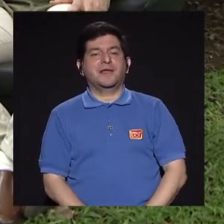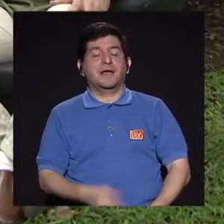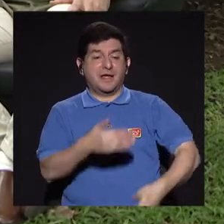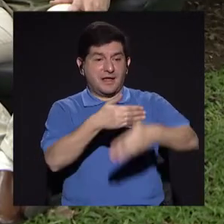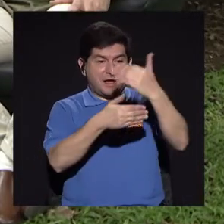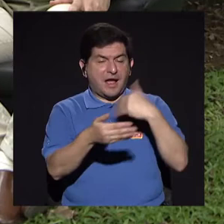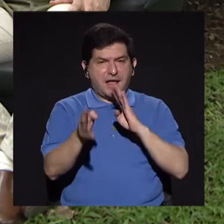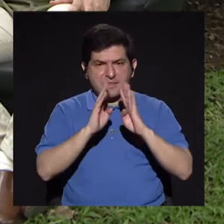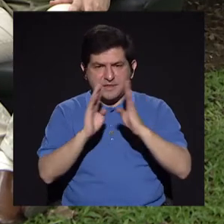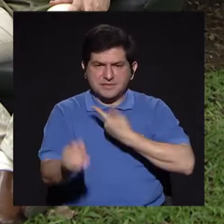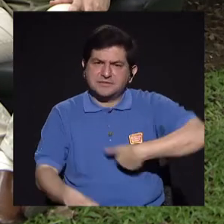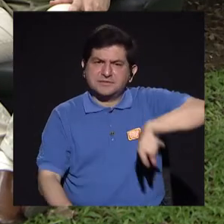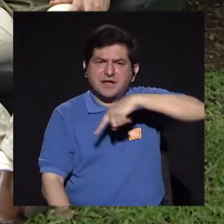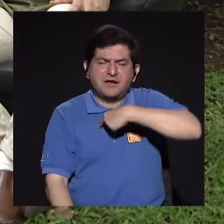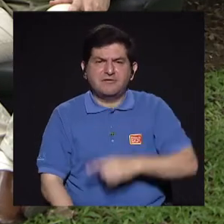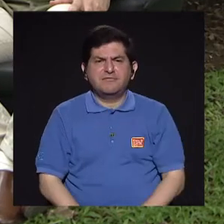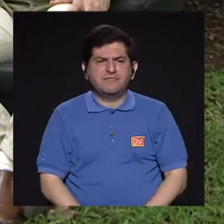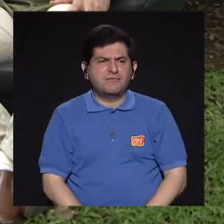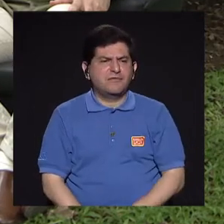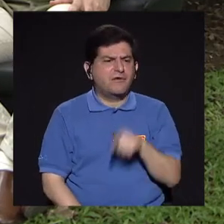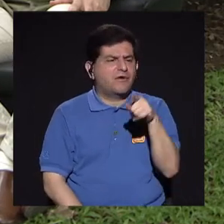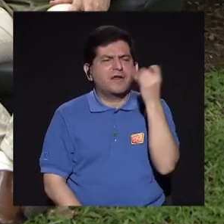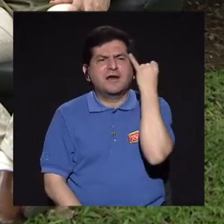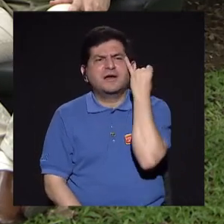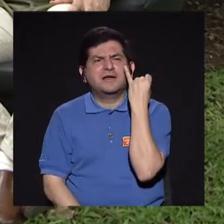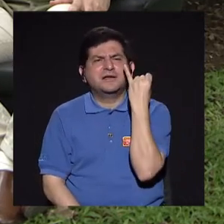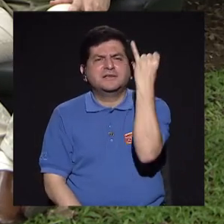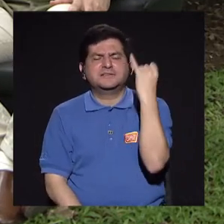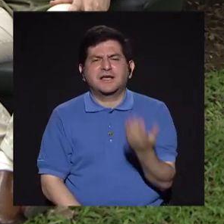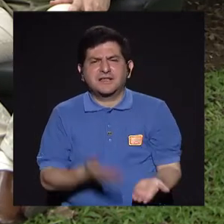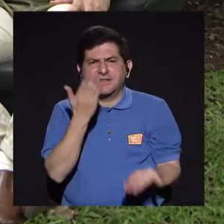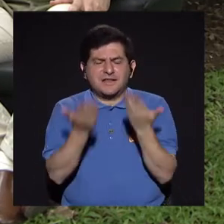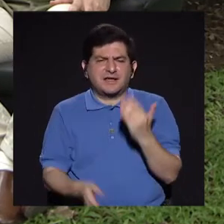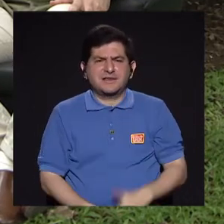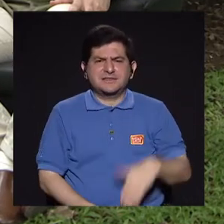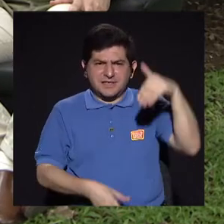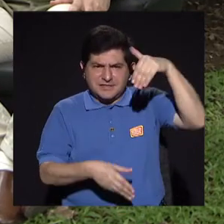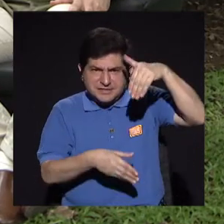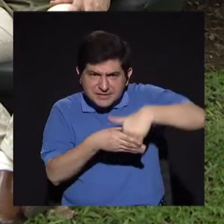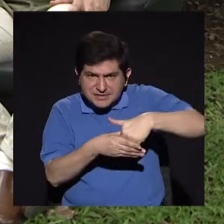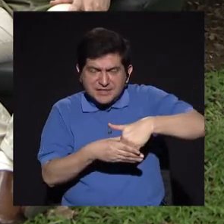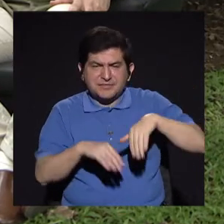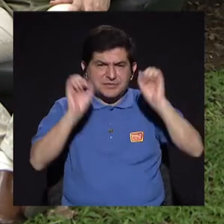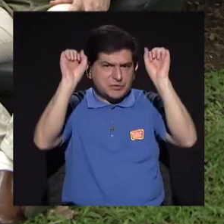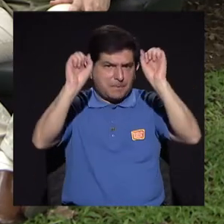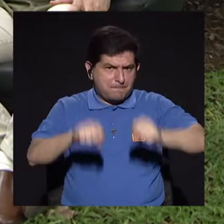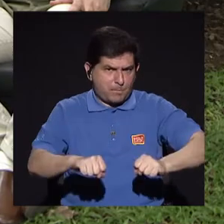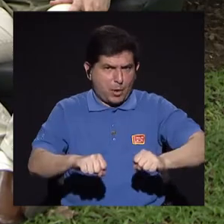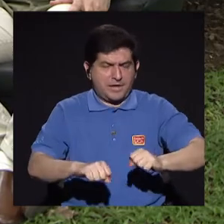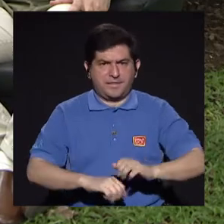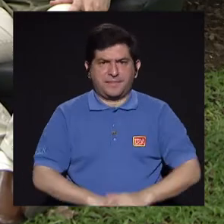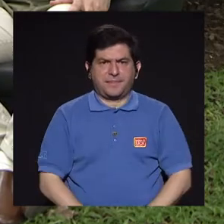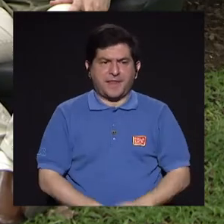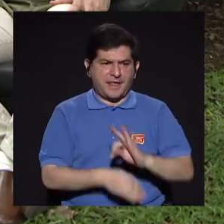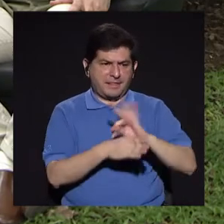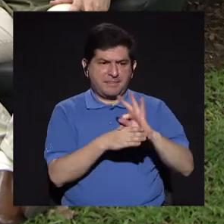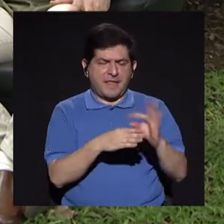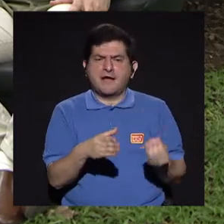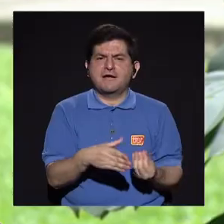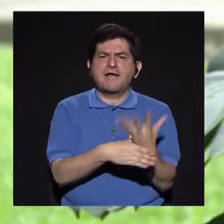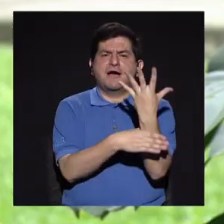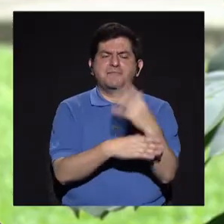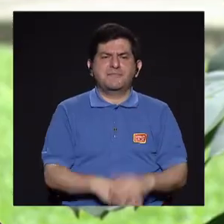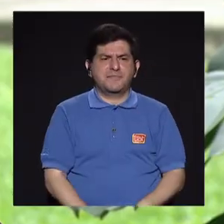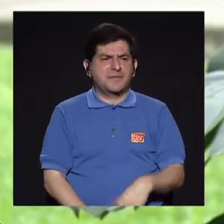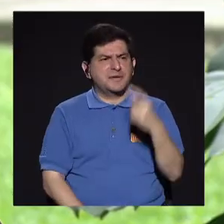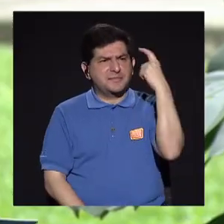el intermedio también conversábamos de cuál es ese espectro de posibles intervenciones que pueda tener la terapia floral,